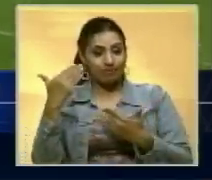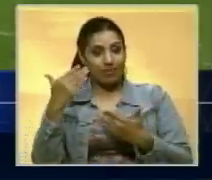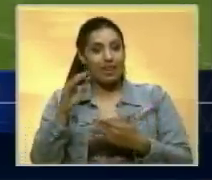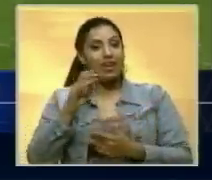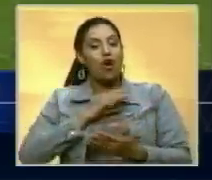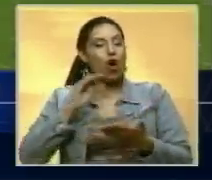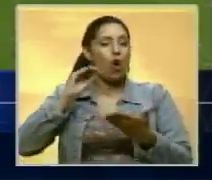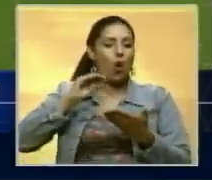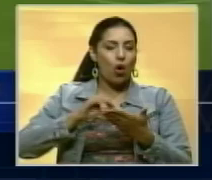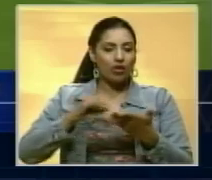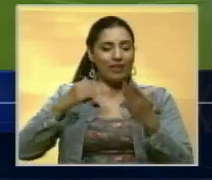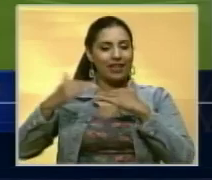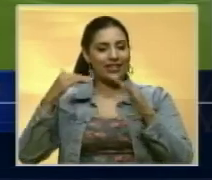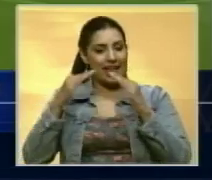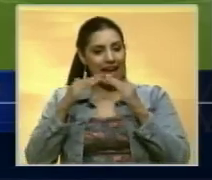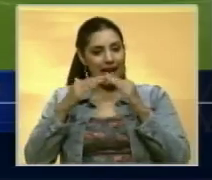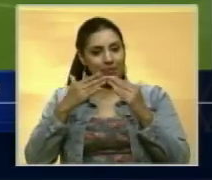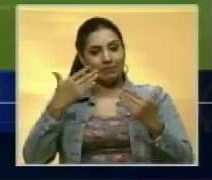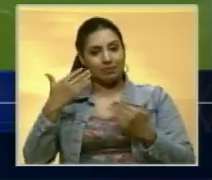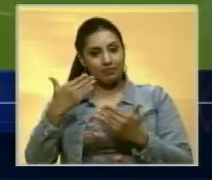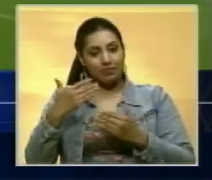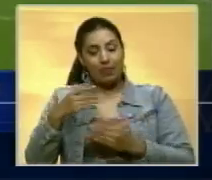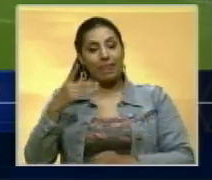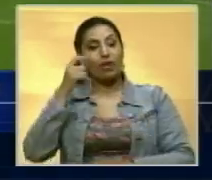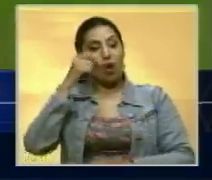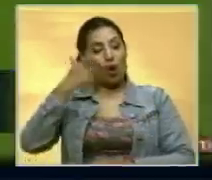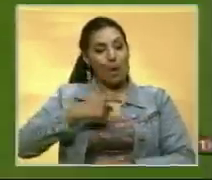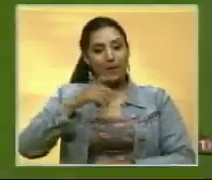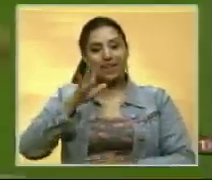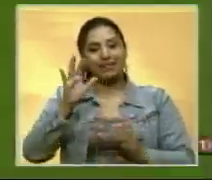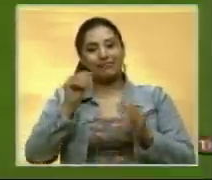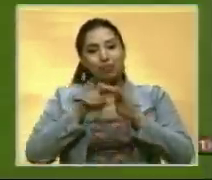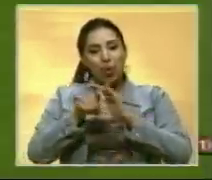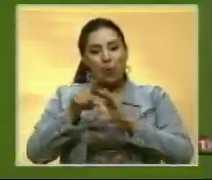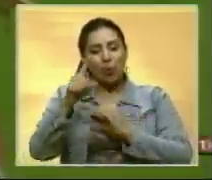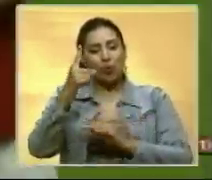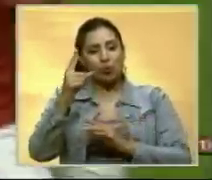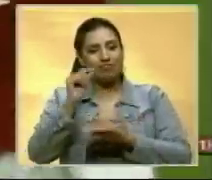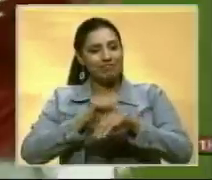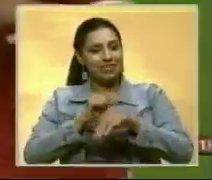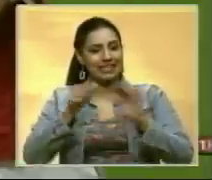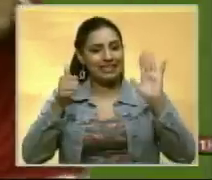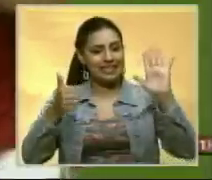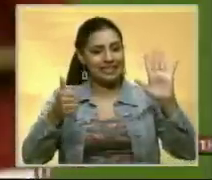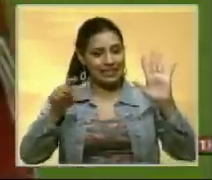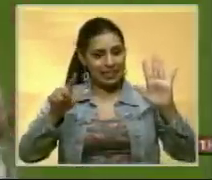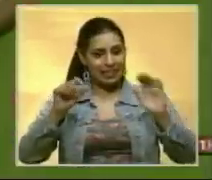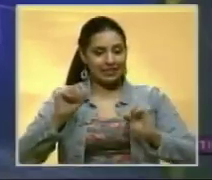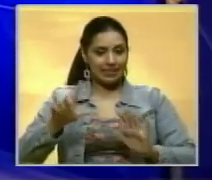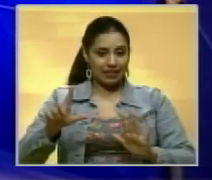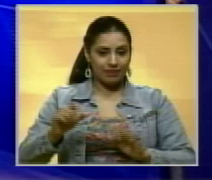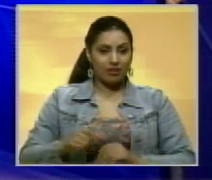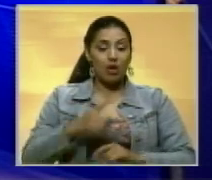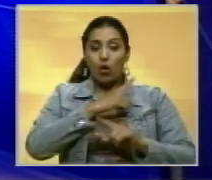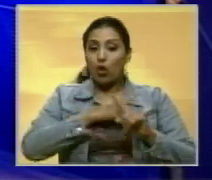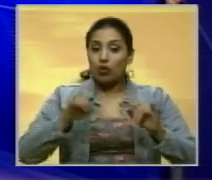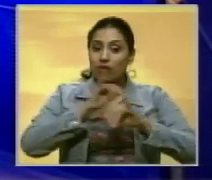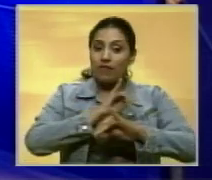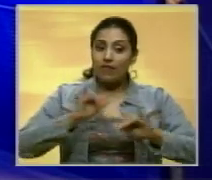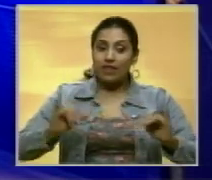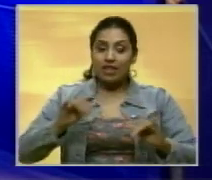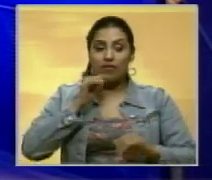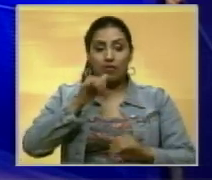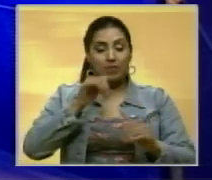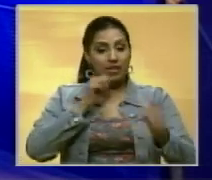quien regresó a su antigua casa, el Allianz Arena. Ekdar Öztürk anotó el único tanto al minuto 77. Bien amigos, hasta aquí la